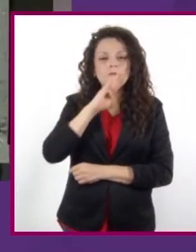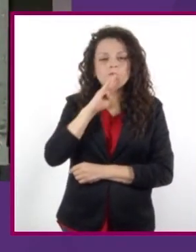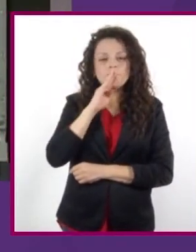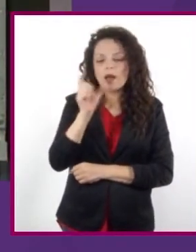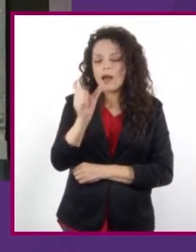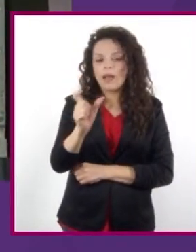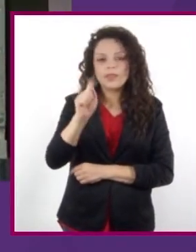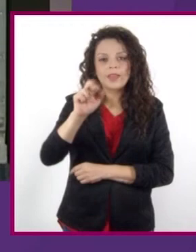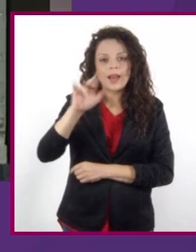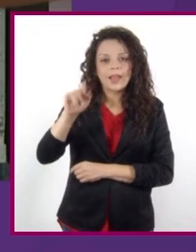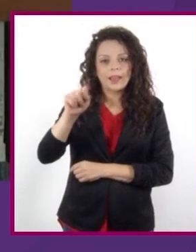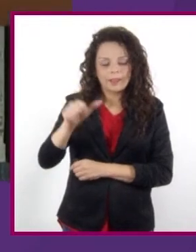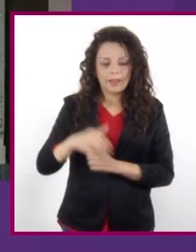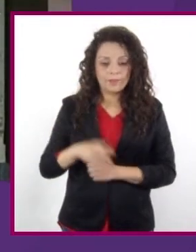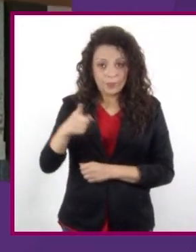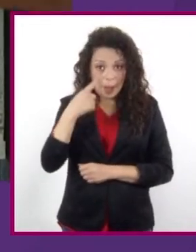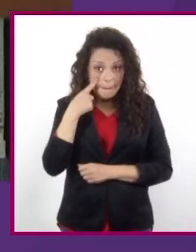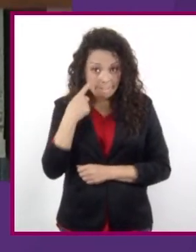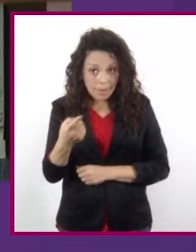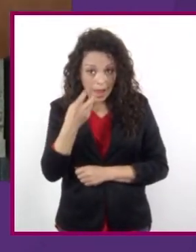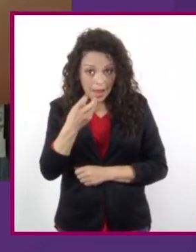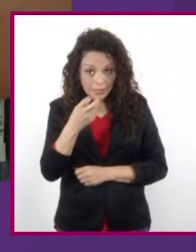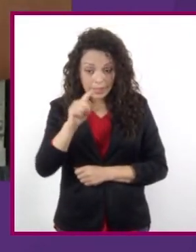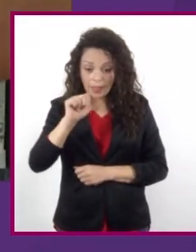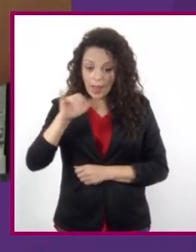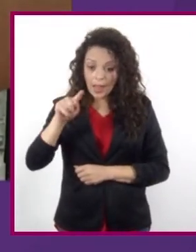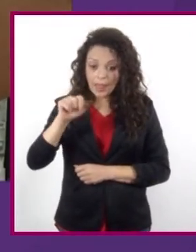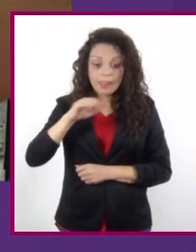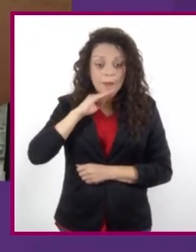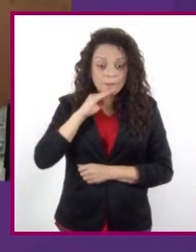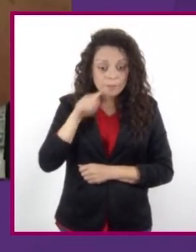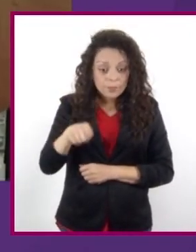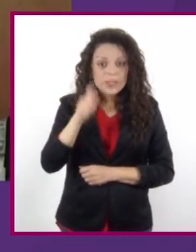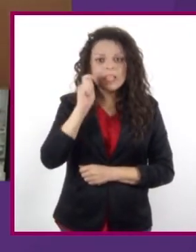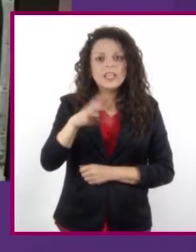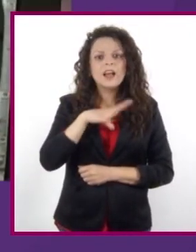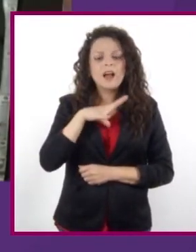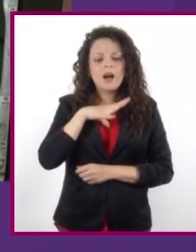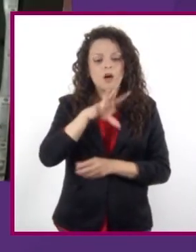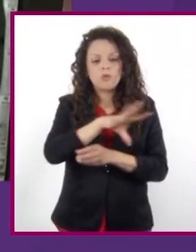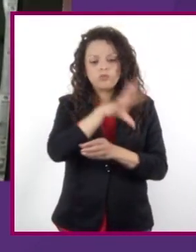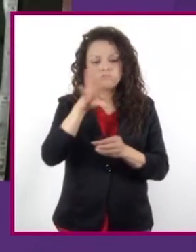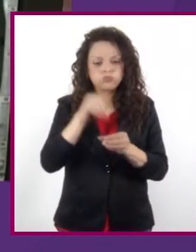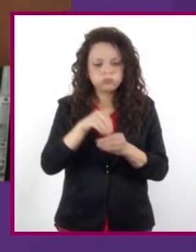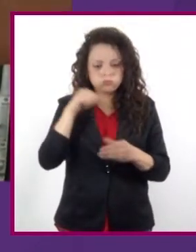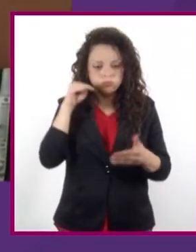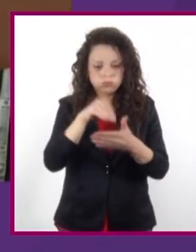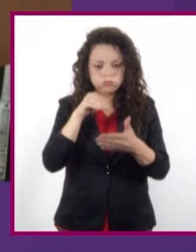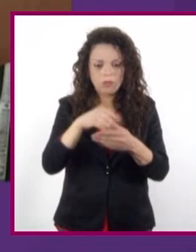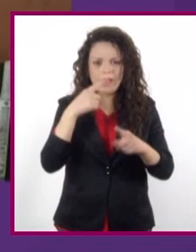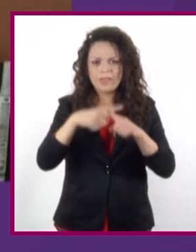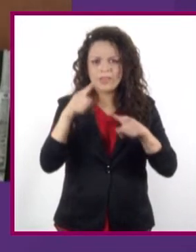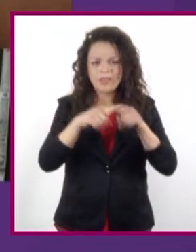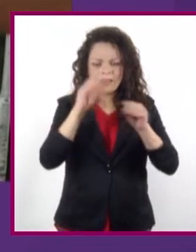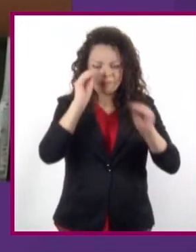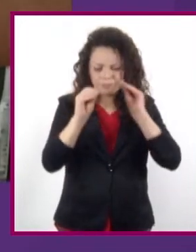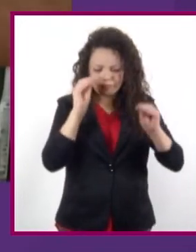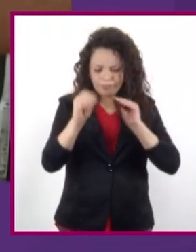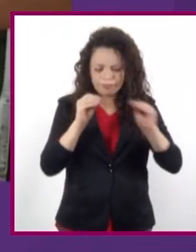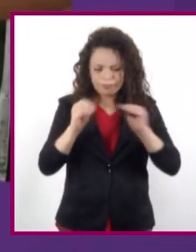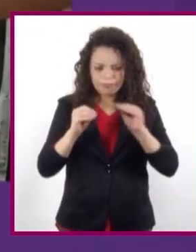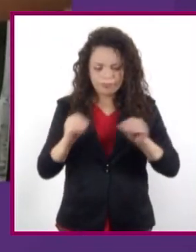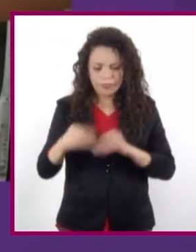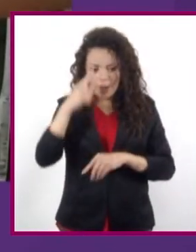Vean que la tarjeta madre es la que aloja todos los componentes internos de la computadora.